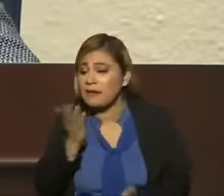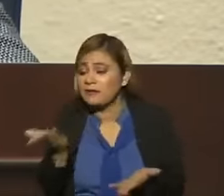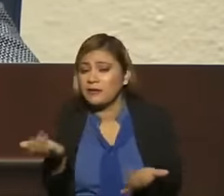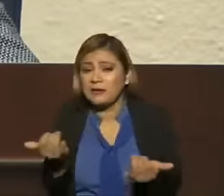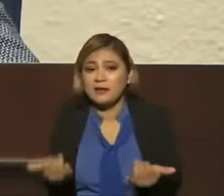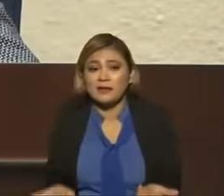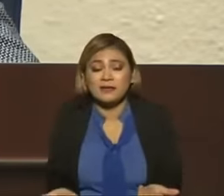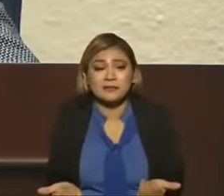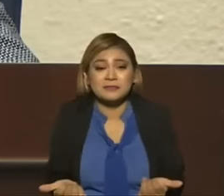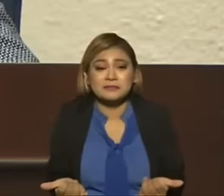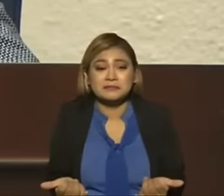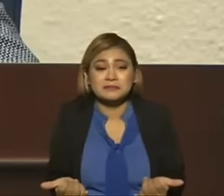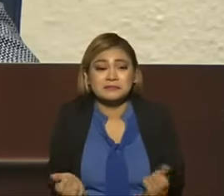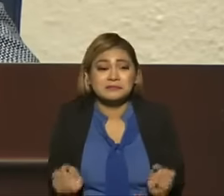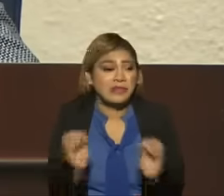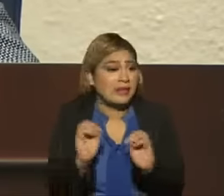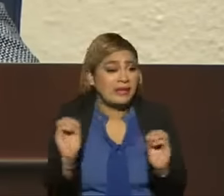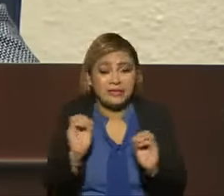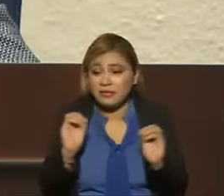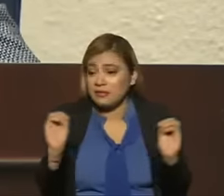Ofrezco la palabra.